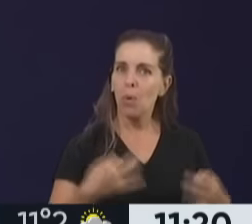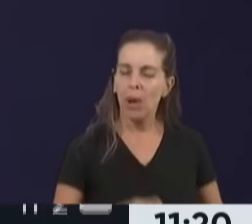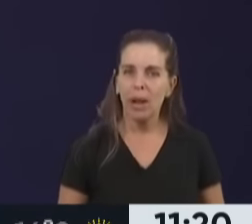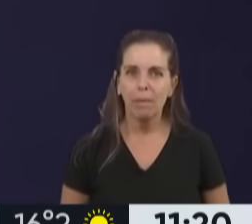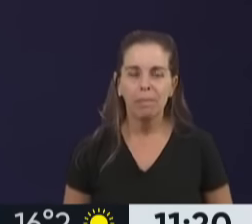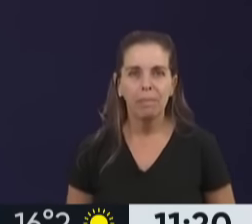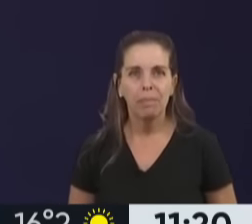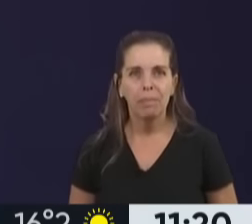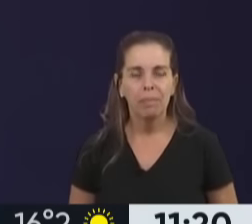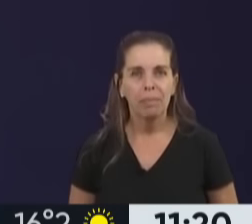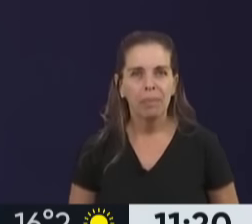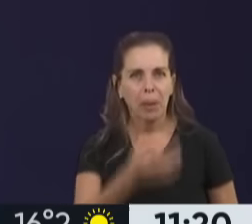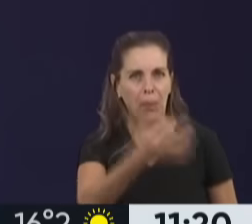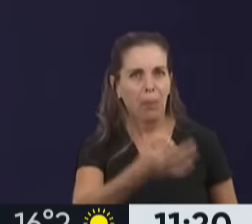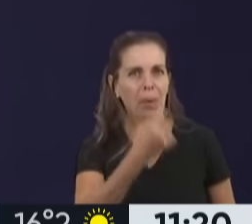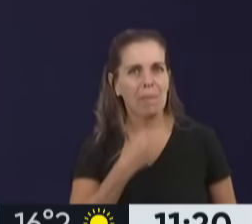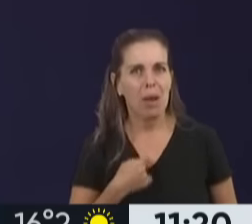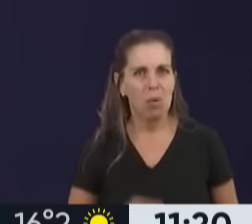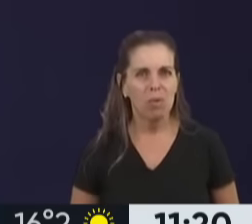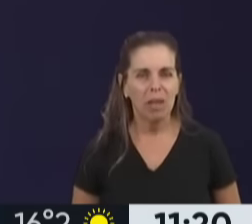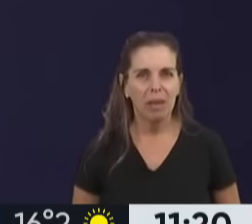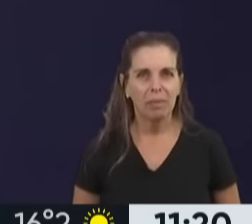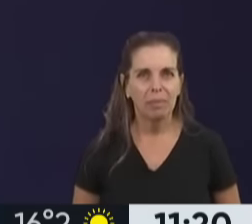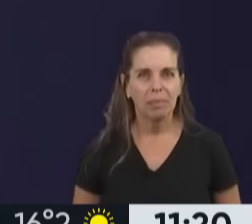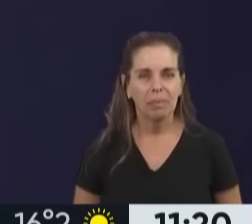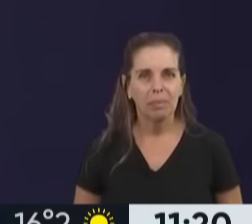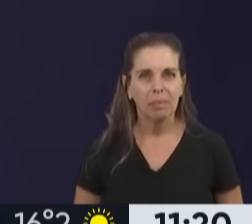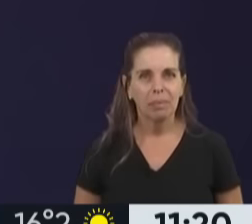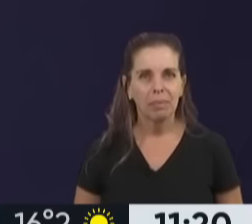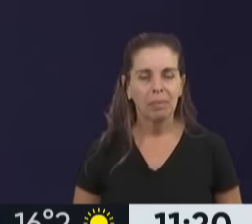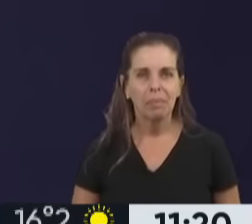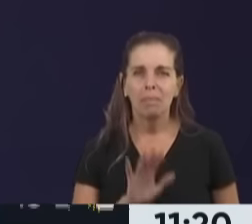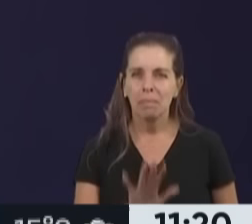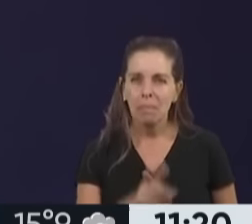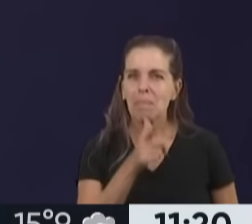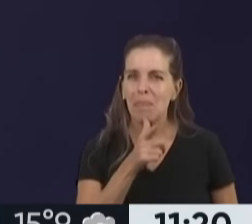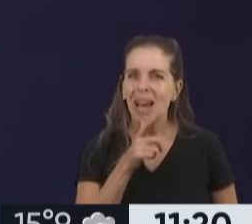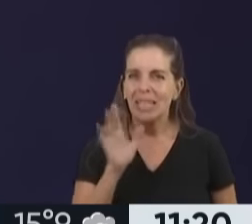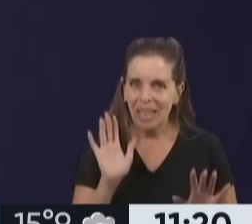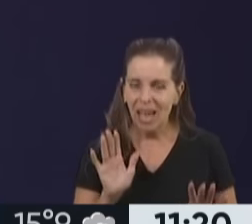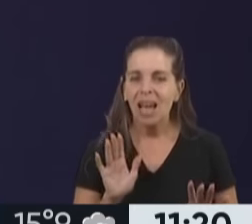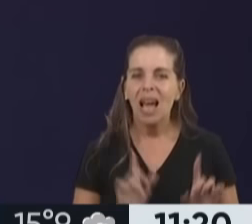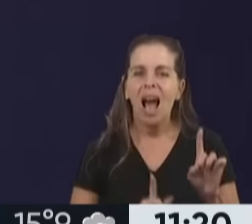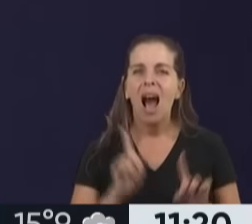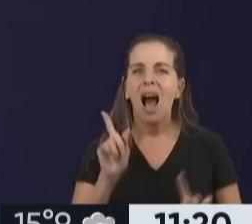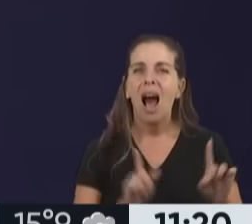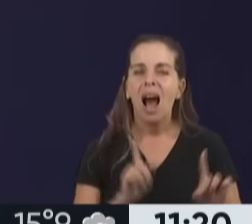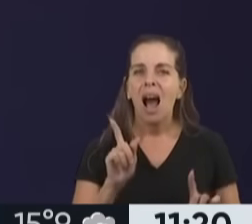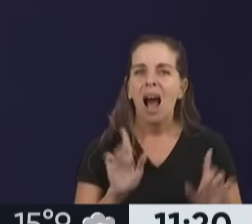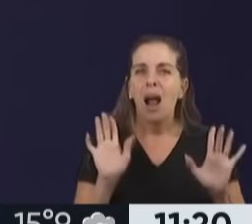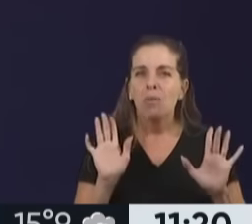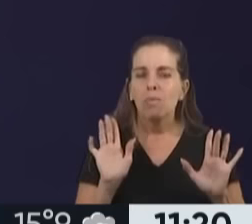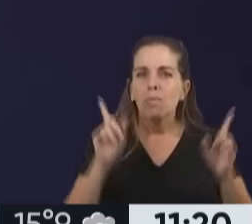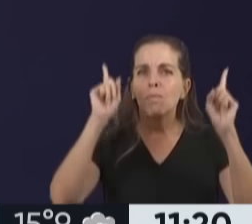pregunta qué buena pregunta de hecho mira creo que me la ha hecho Alguna algún